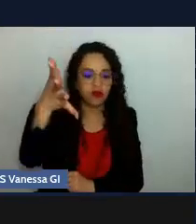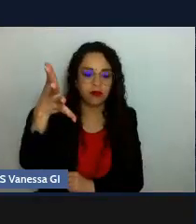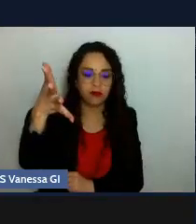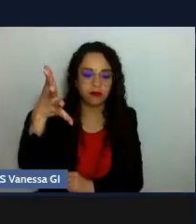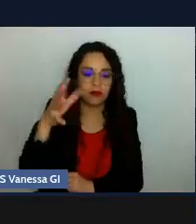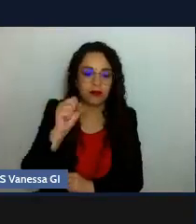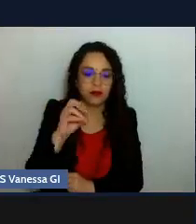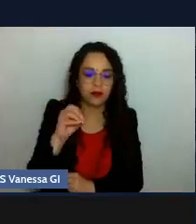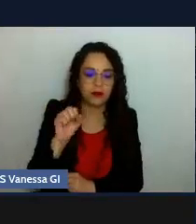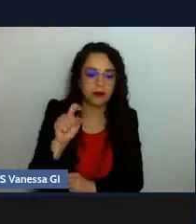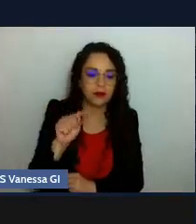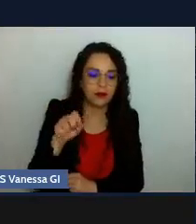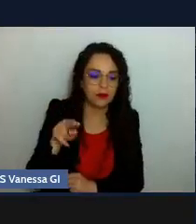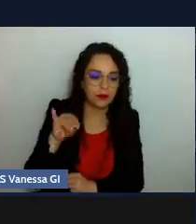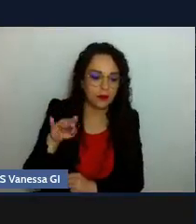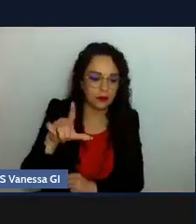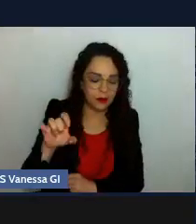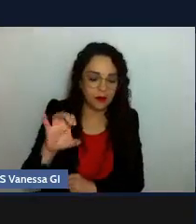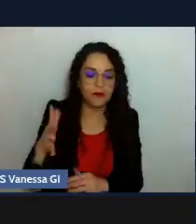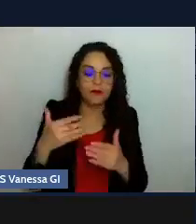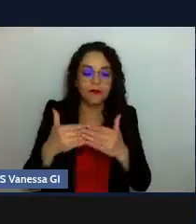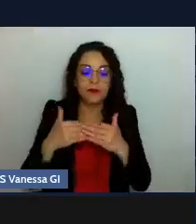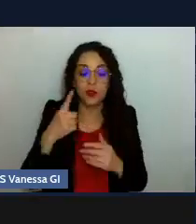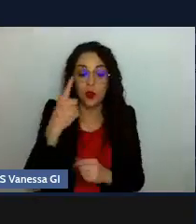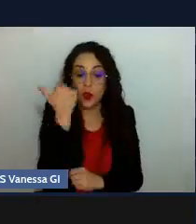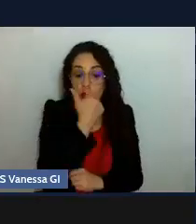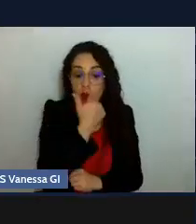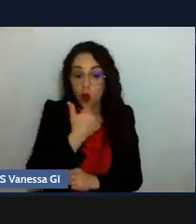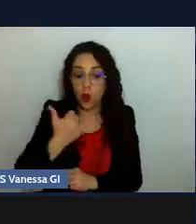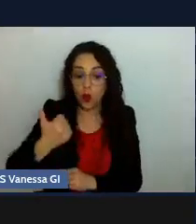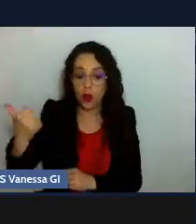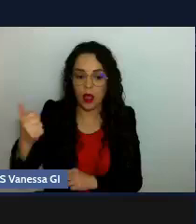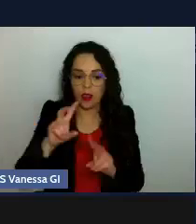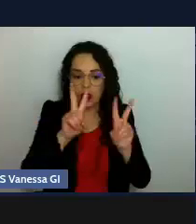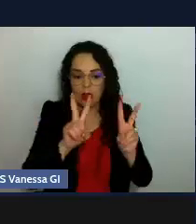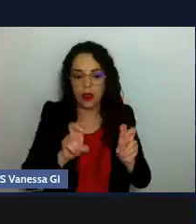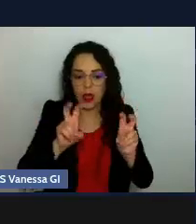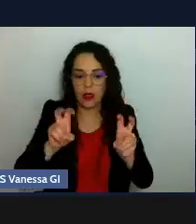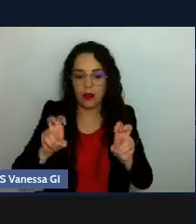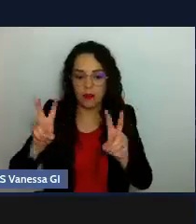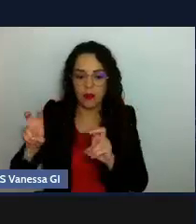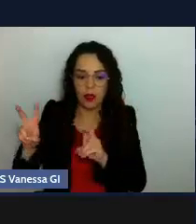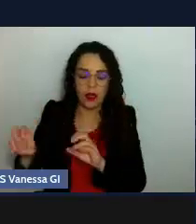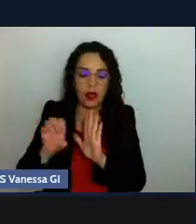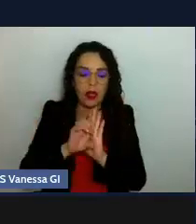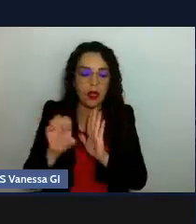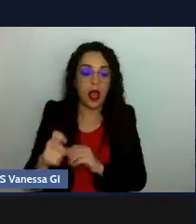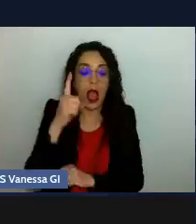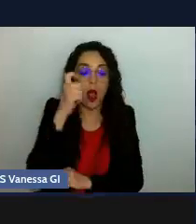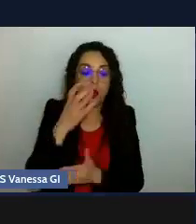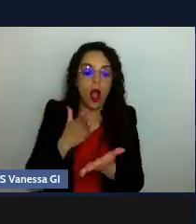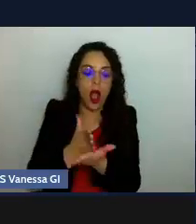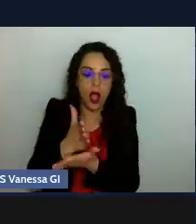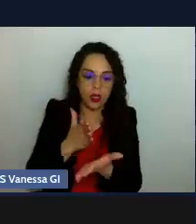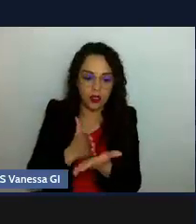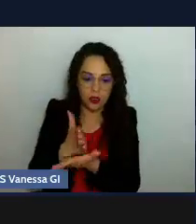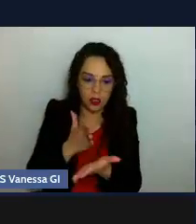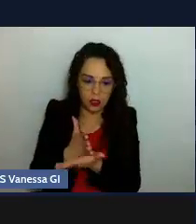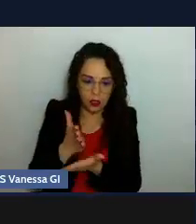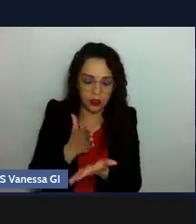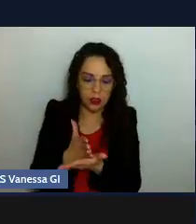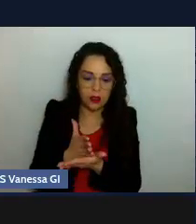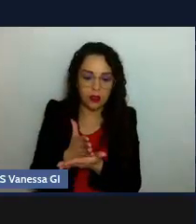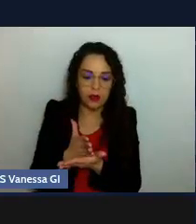17, y cada uno de ellos aborda un tema, ¿no? Por ejemplo, el acceso al agua, el acceso a un